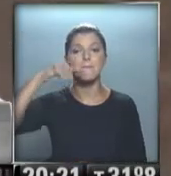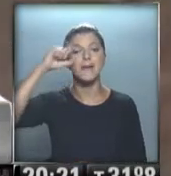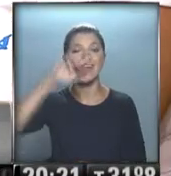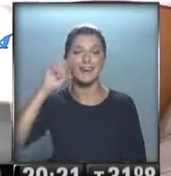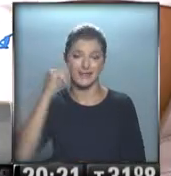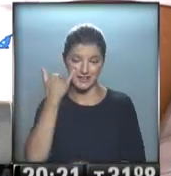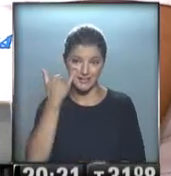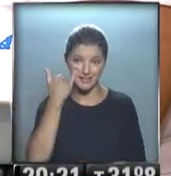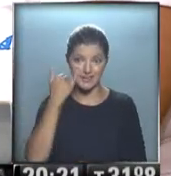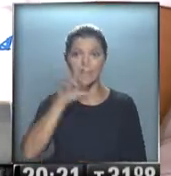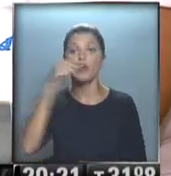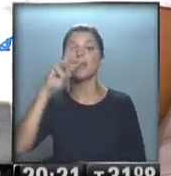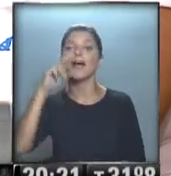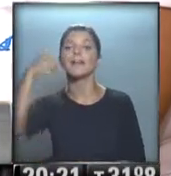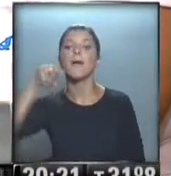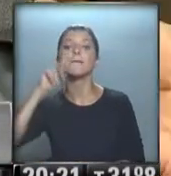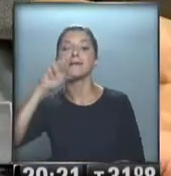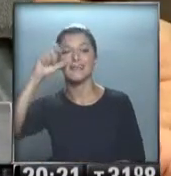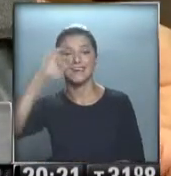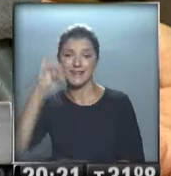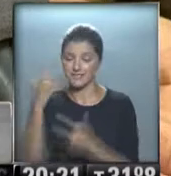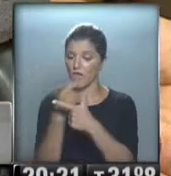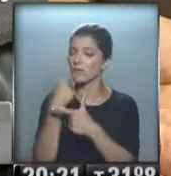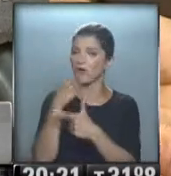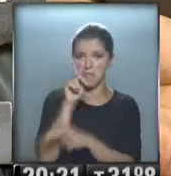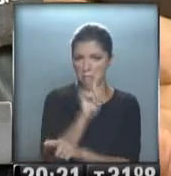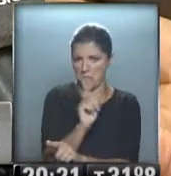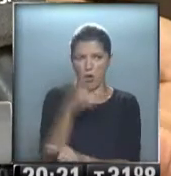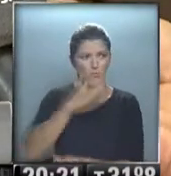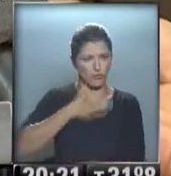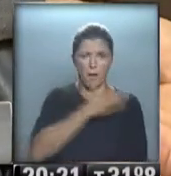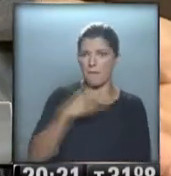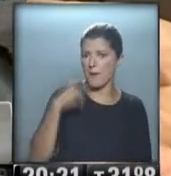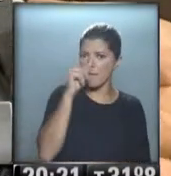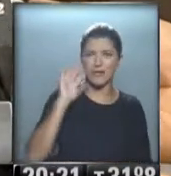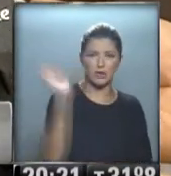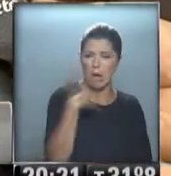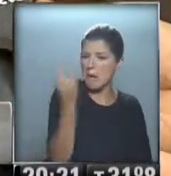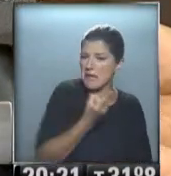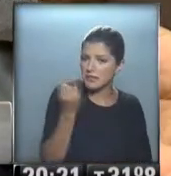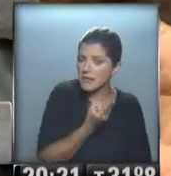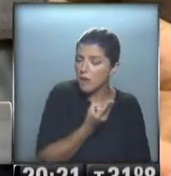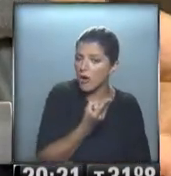dictaminaron que no, que eran, que nosotros los papás somos todos mentirosos,